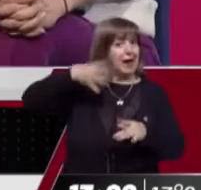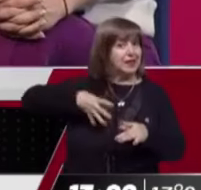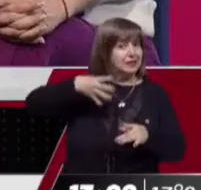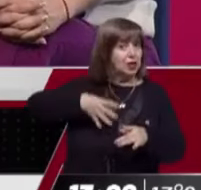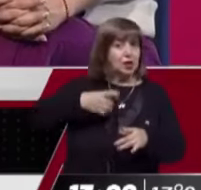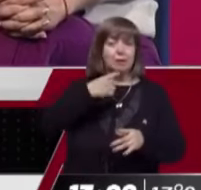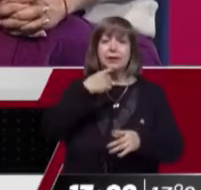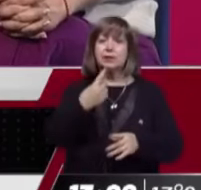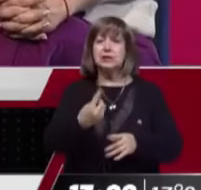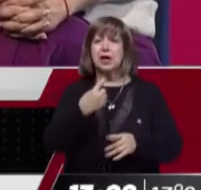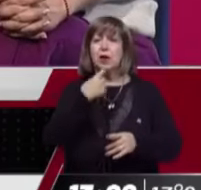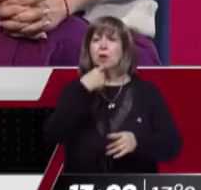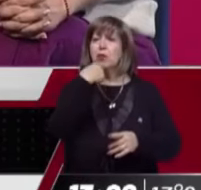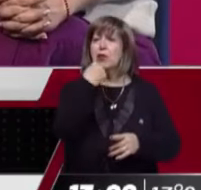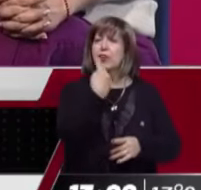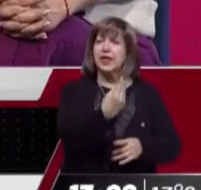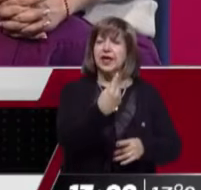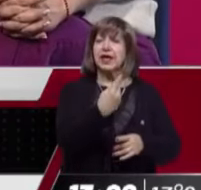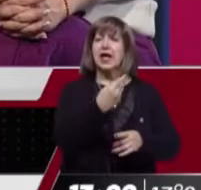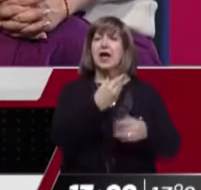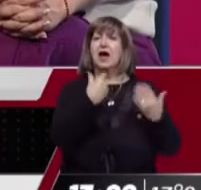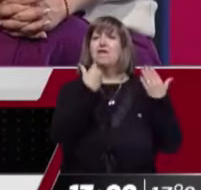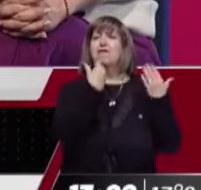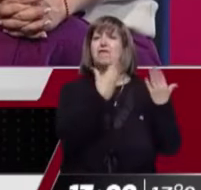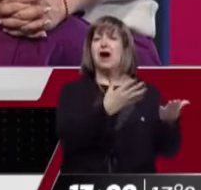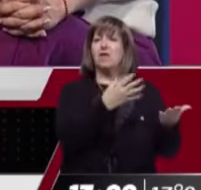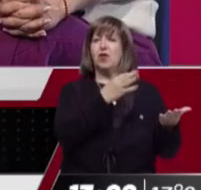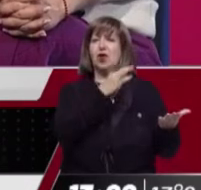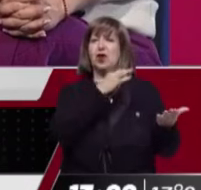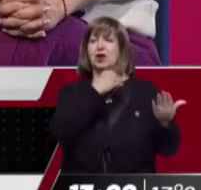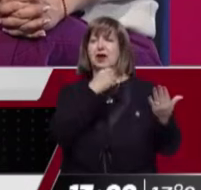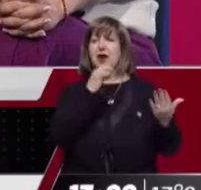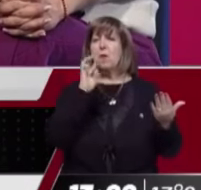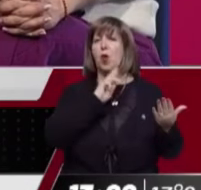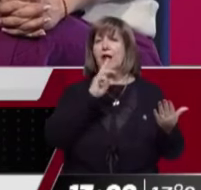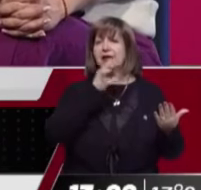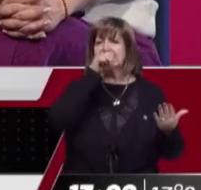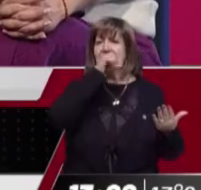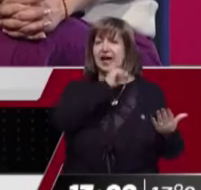Muchas gracias por este tiempo. ¿A qué hola, se refiere ¿qué tal? Con fin ganancial?